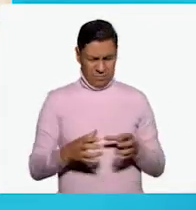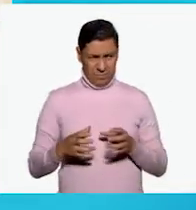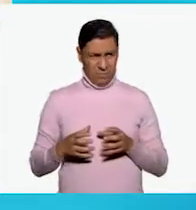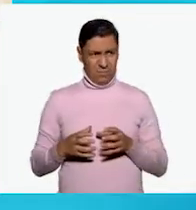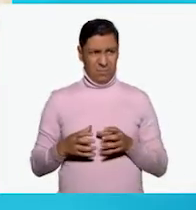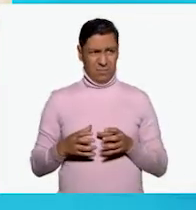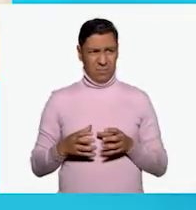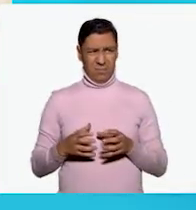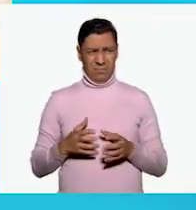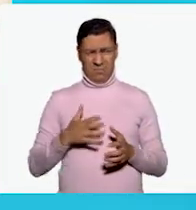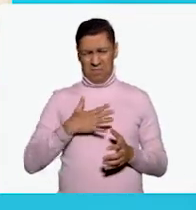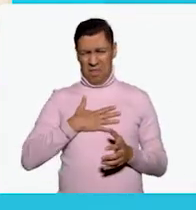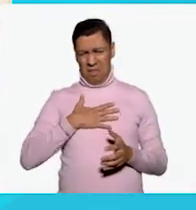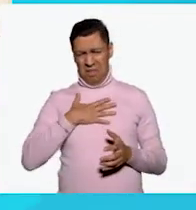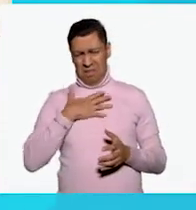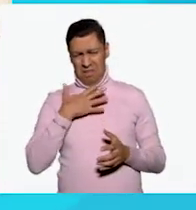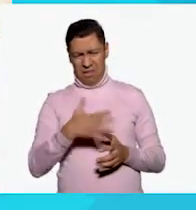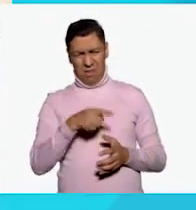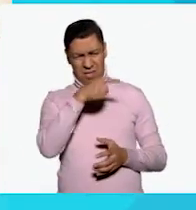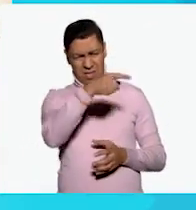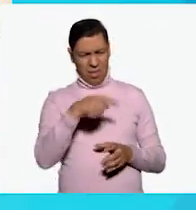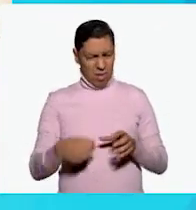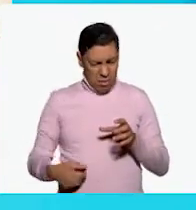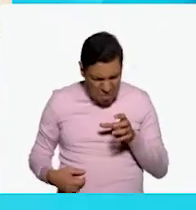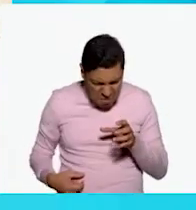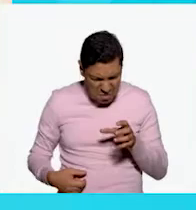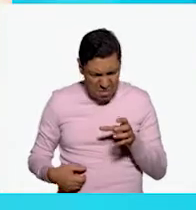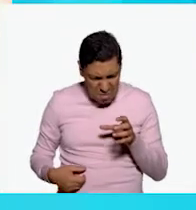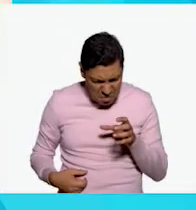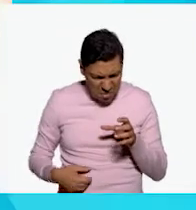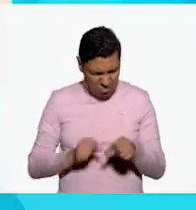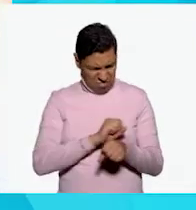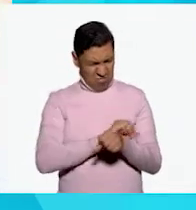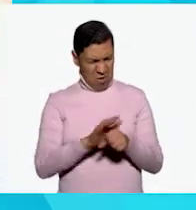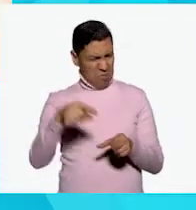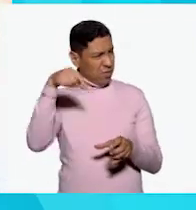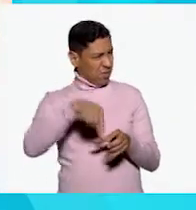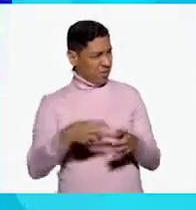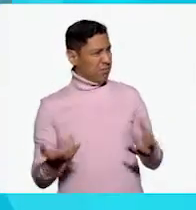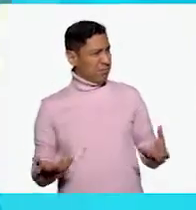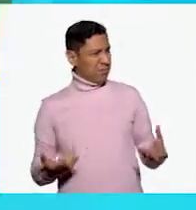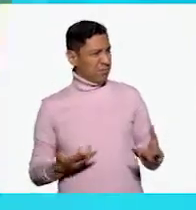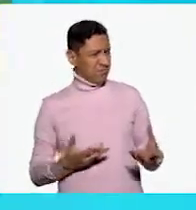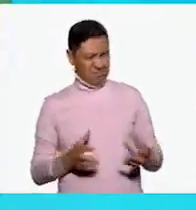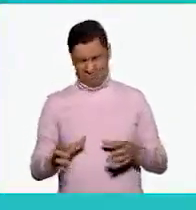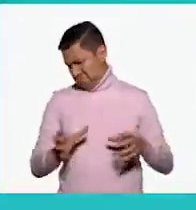¡Iu! ¡Qué asco! No me voy a comer esto. ¿Qué tal si me contagio de algo?